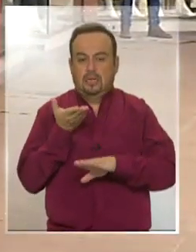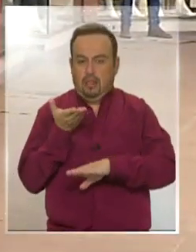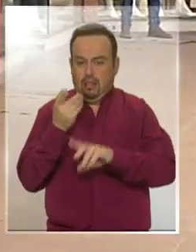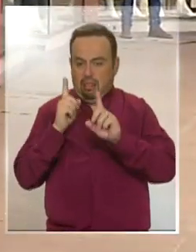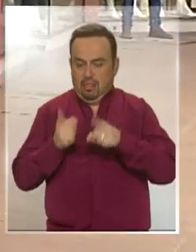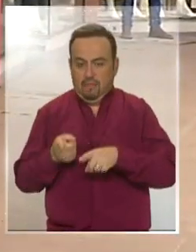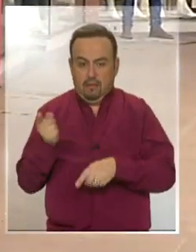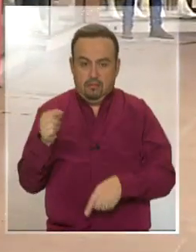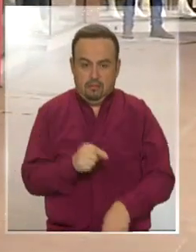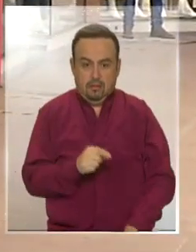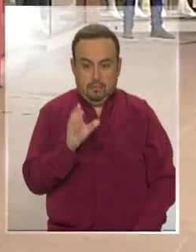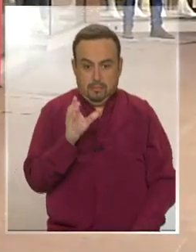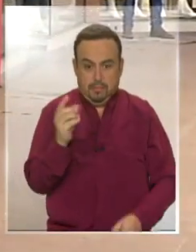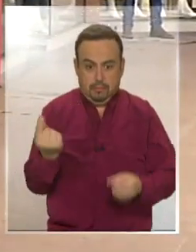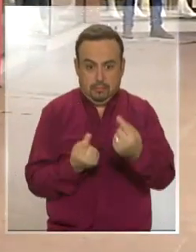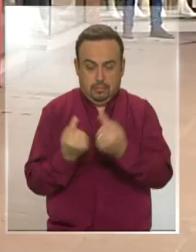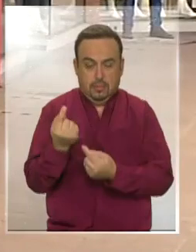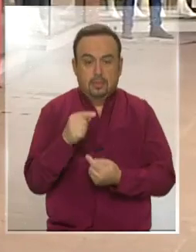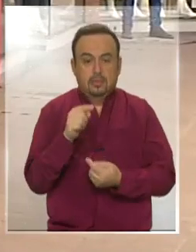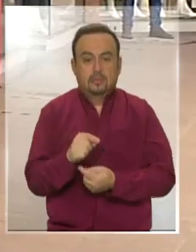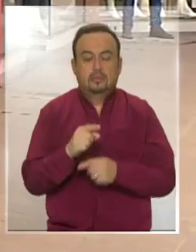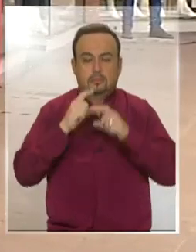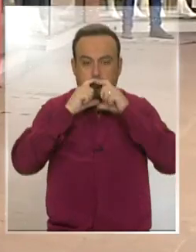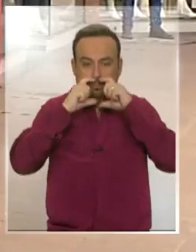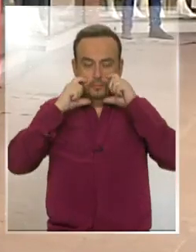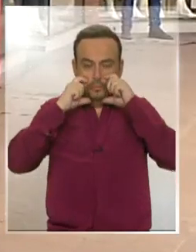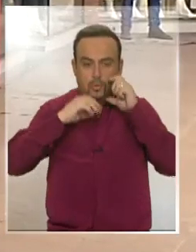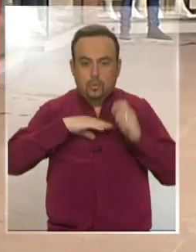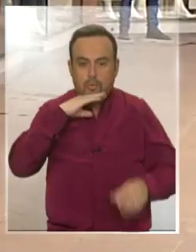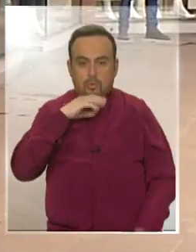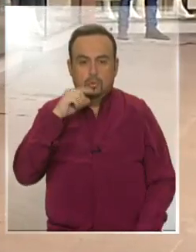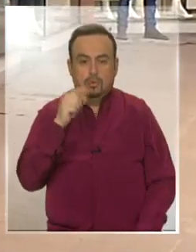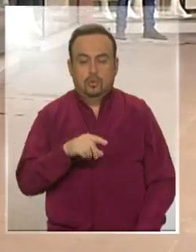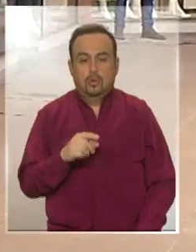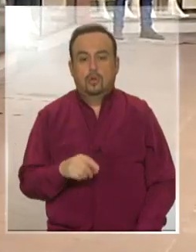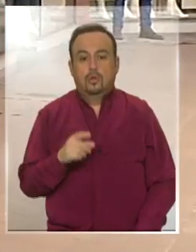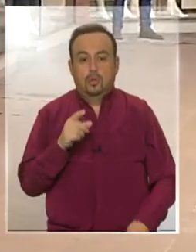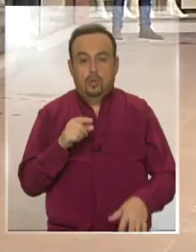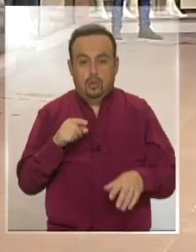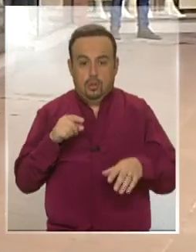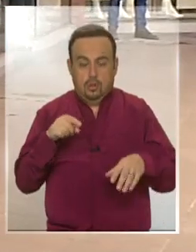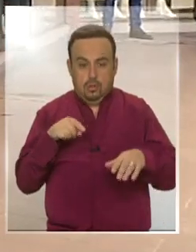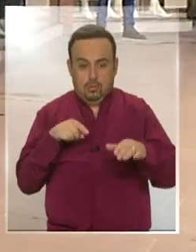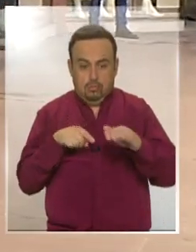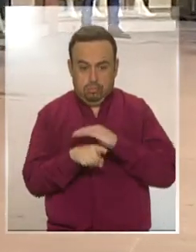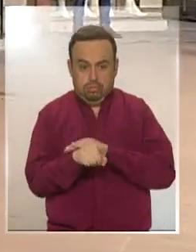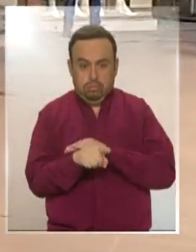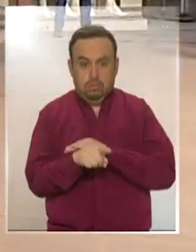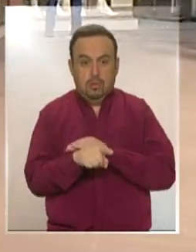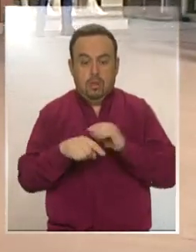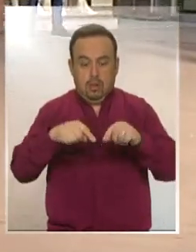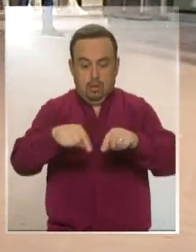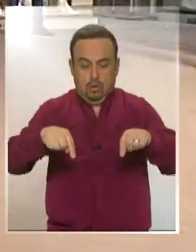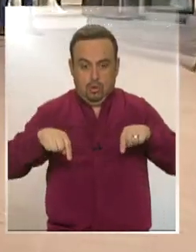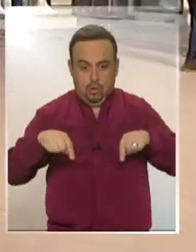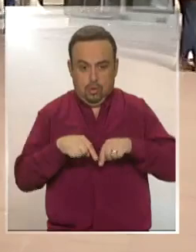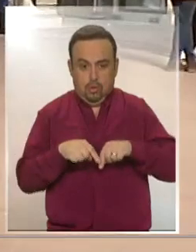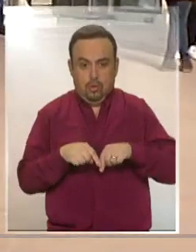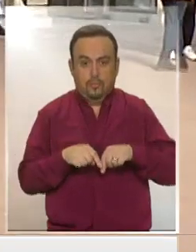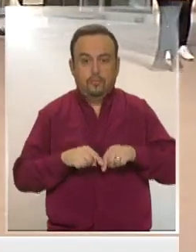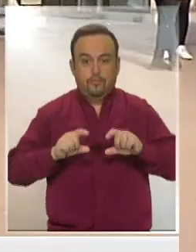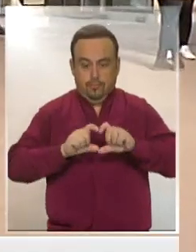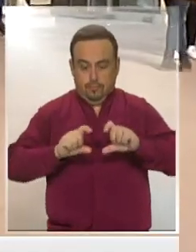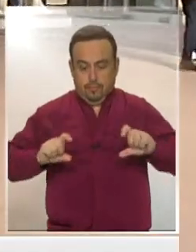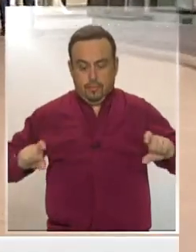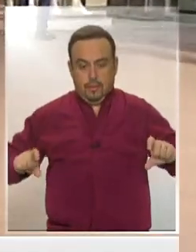mascarilla y la entrada a los locales del mall son máximo dos personas. Uh-huh. Y hay unas winchas, si